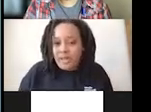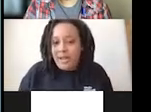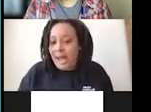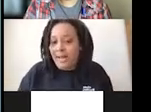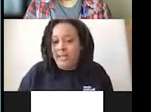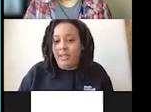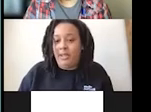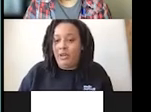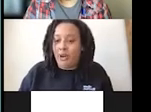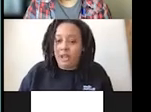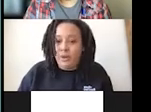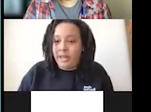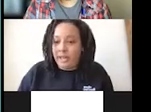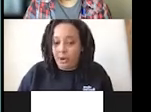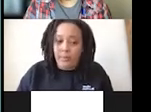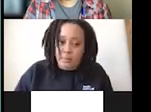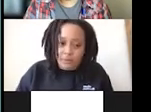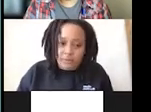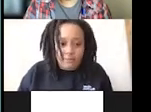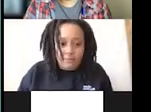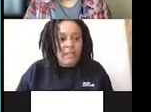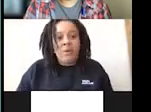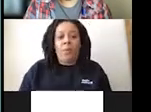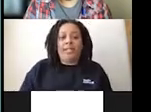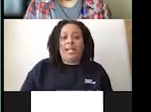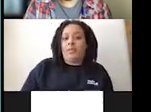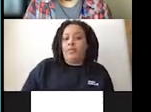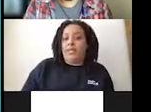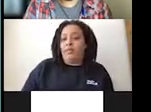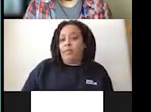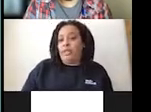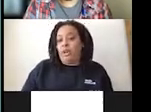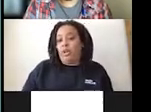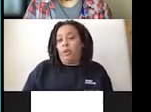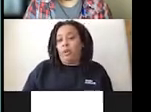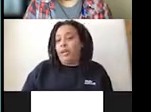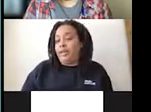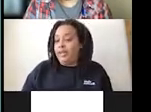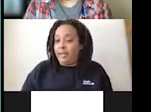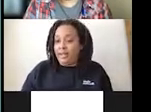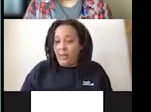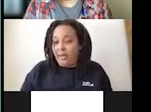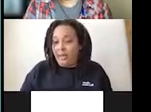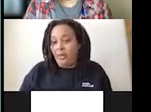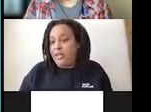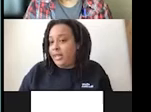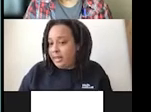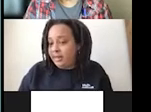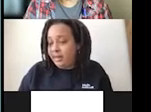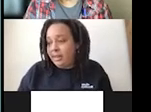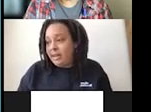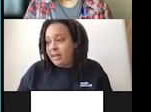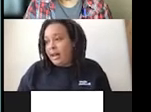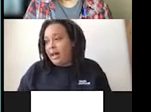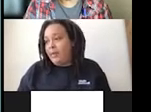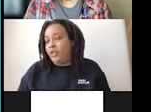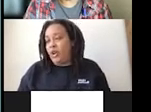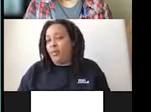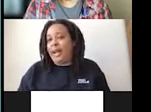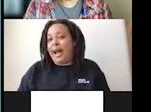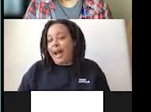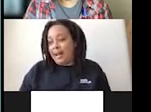en grupos pequeños y respondamos esas preguntas como ésta está la situación impactando la